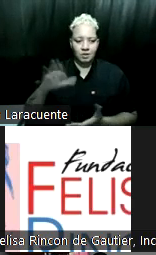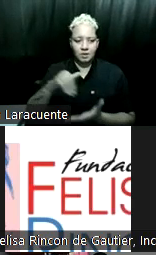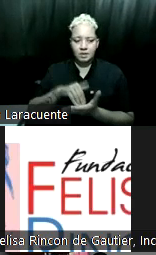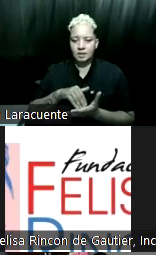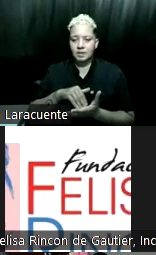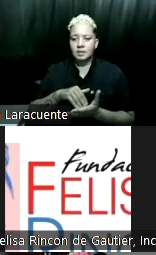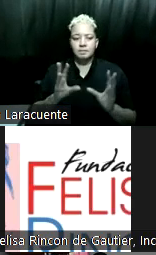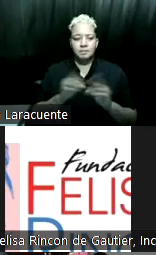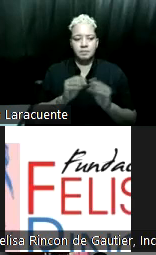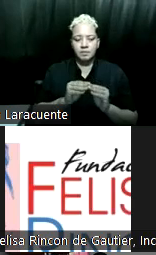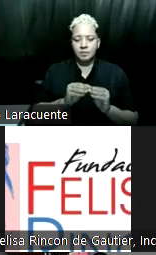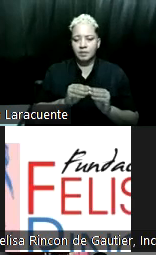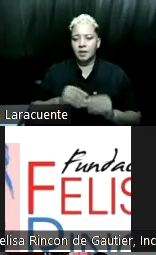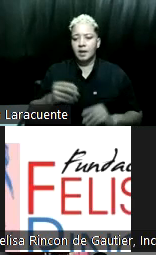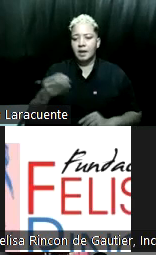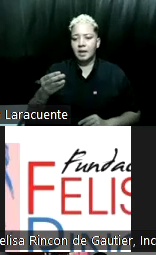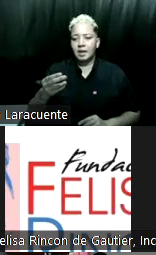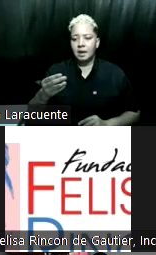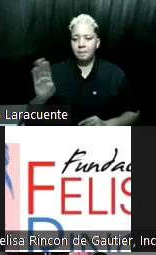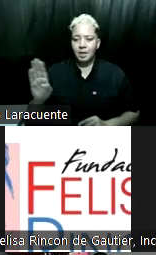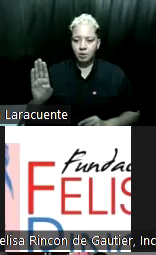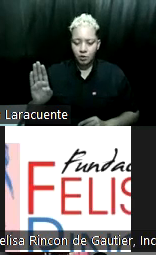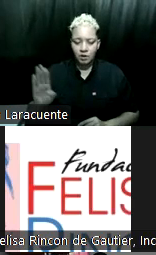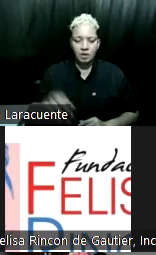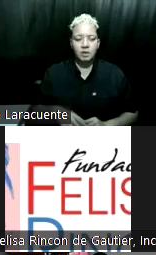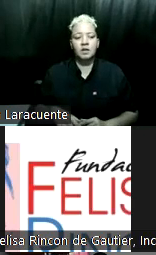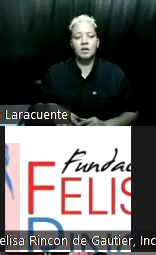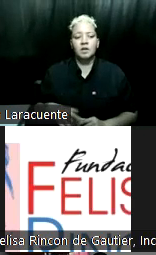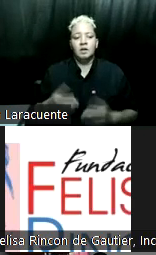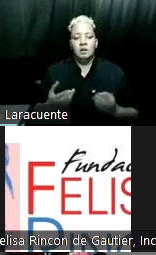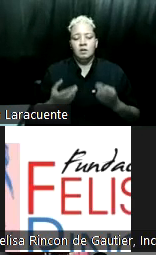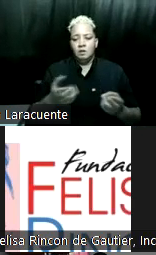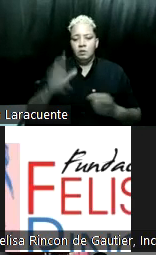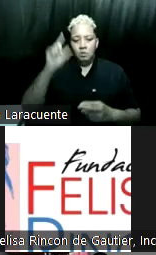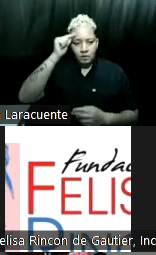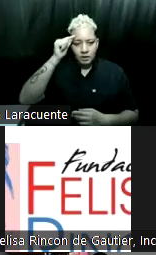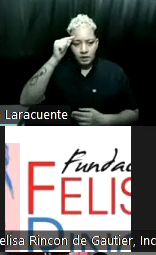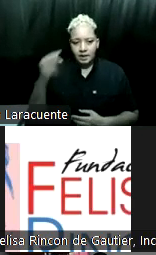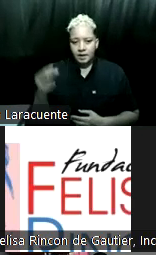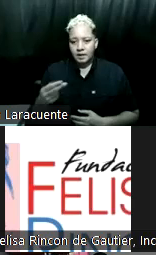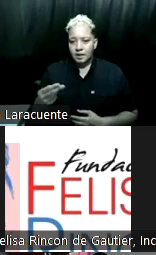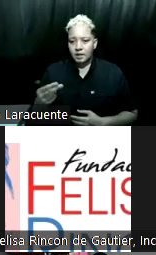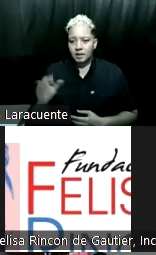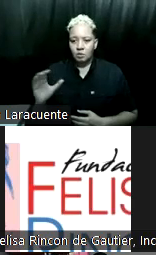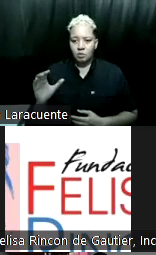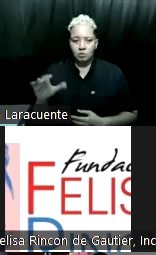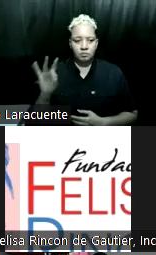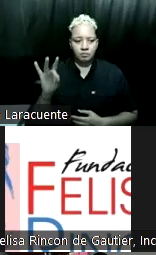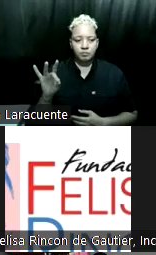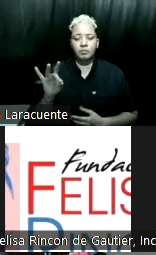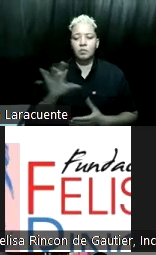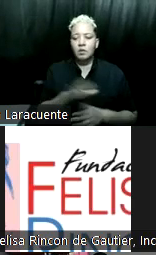estadio Irán Bison. Ha recomendado al gobernador Hernández Colón que se seleccione la zona de Añasco para